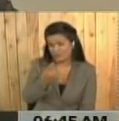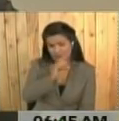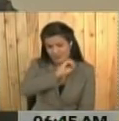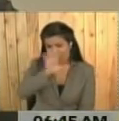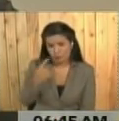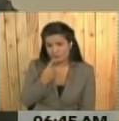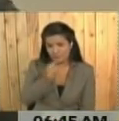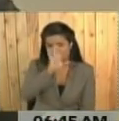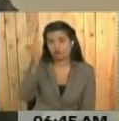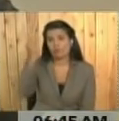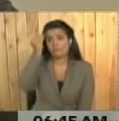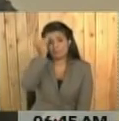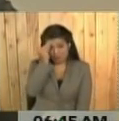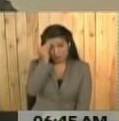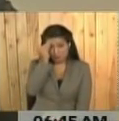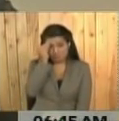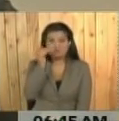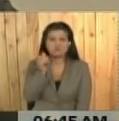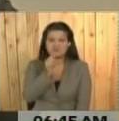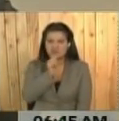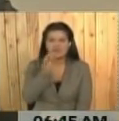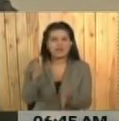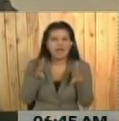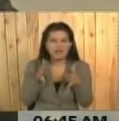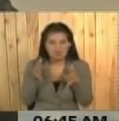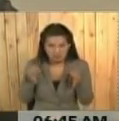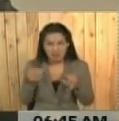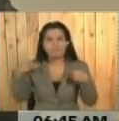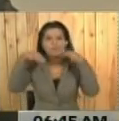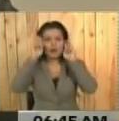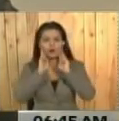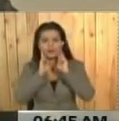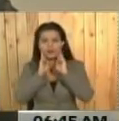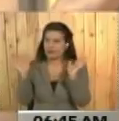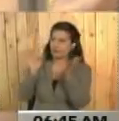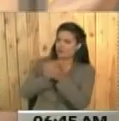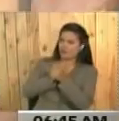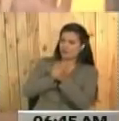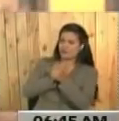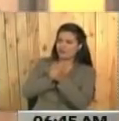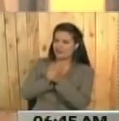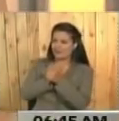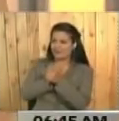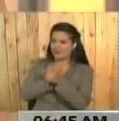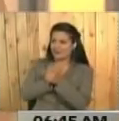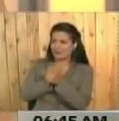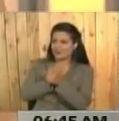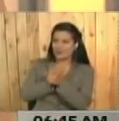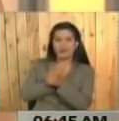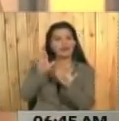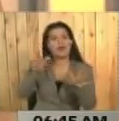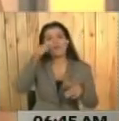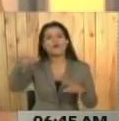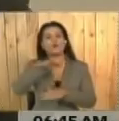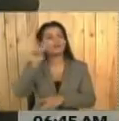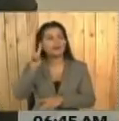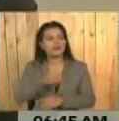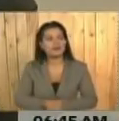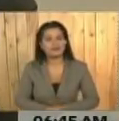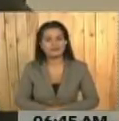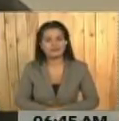voy a decir que creo quien gana aquí es María Corina Ay Dios lo dejamos al pueblo venezolano